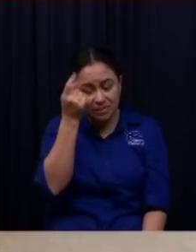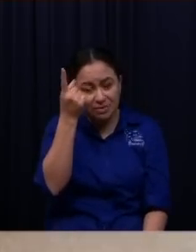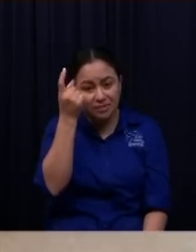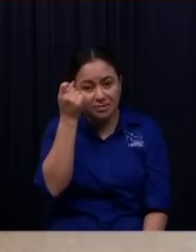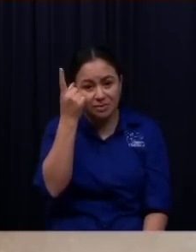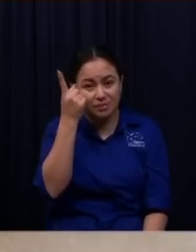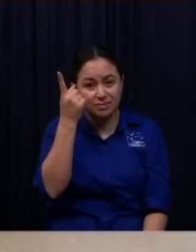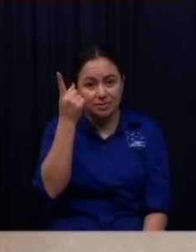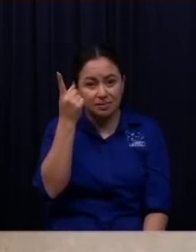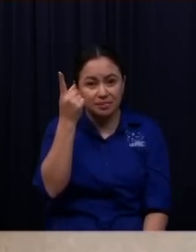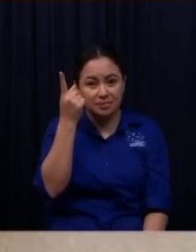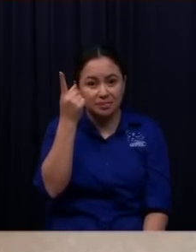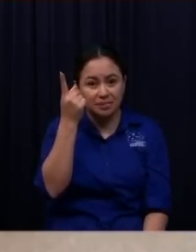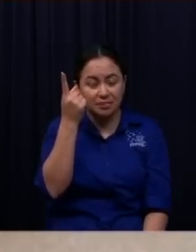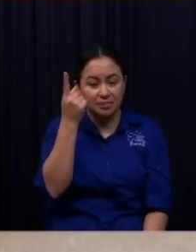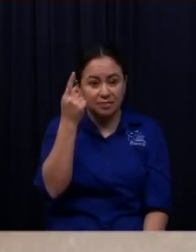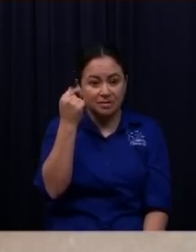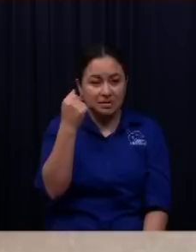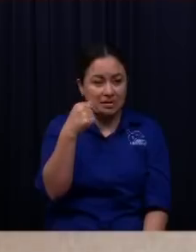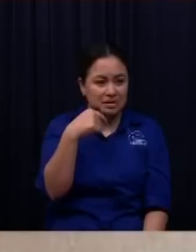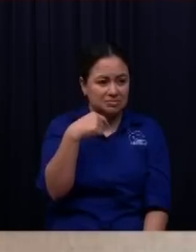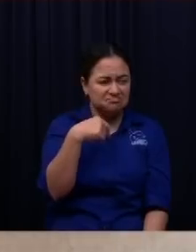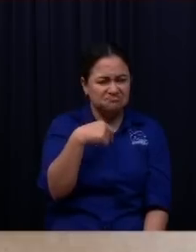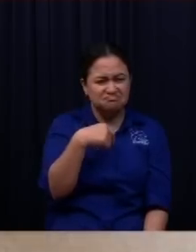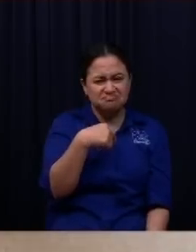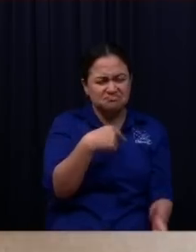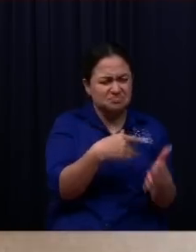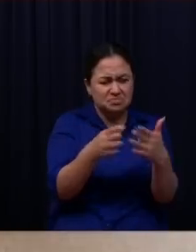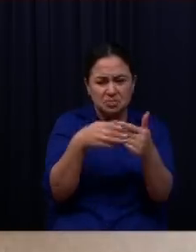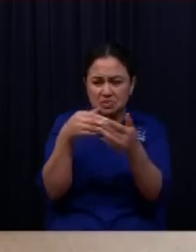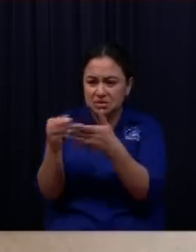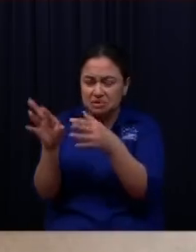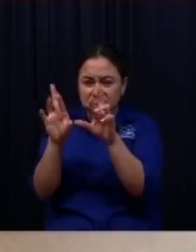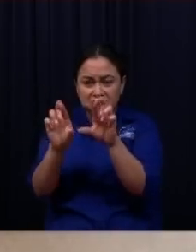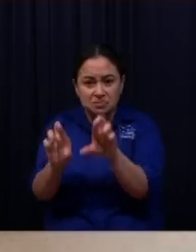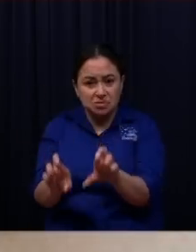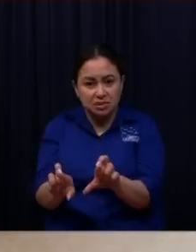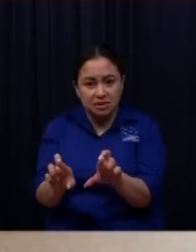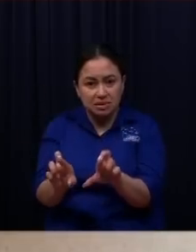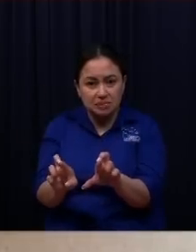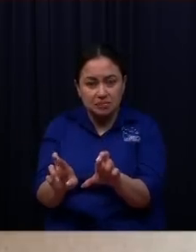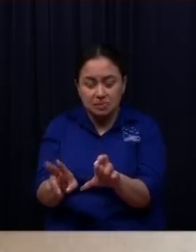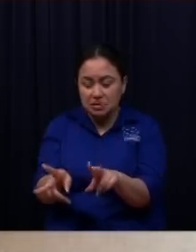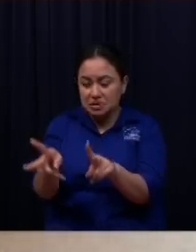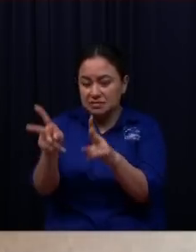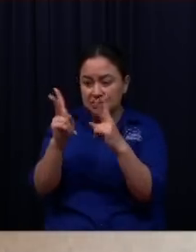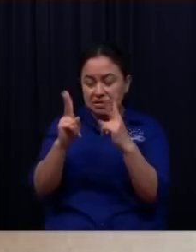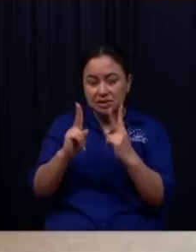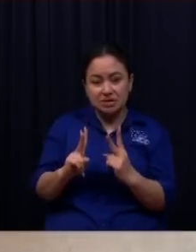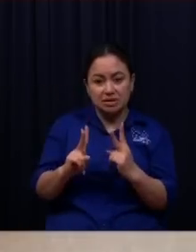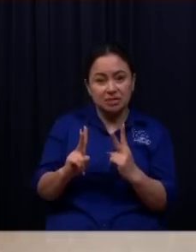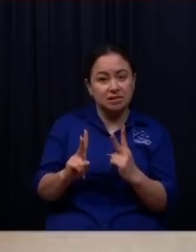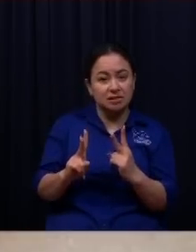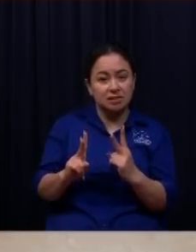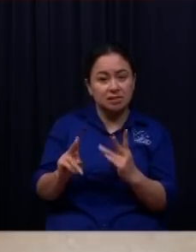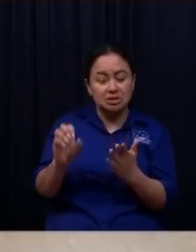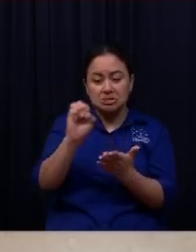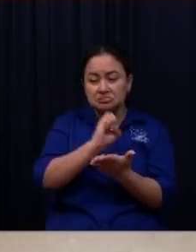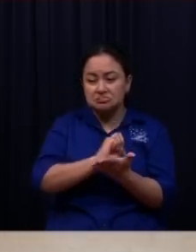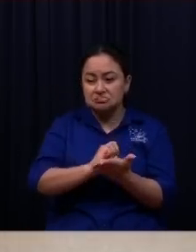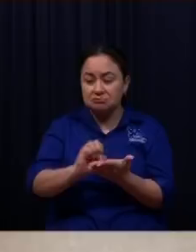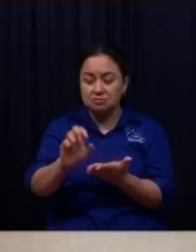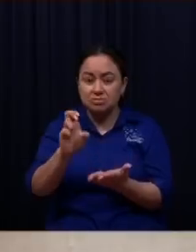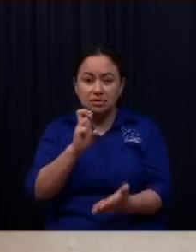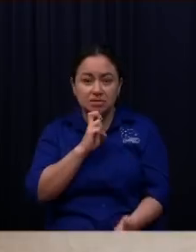yo entiendo que cualquiera puede entrar aquí a la Santa Cena, es entrada libre, y nomás entran y le van a dar